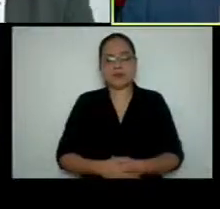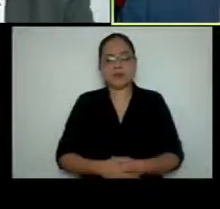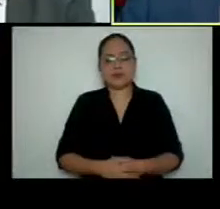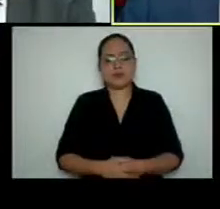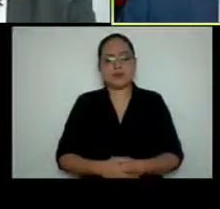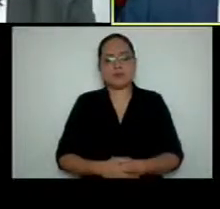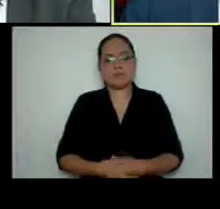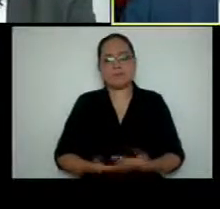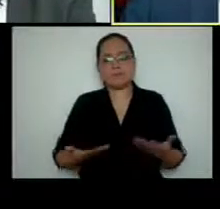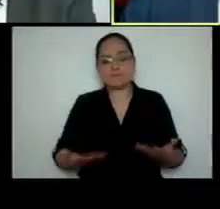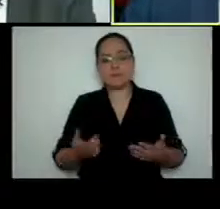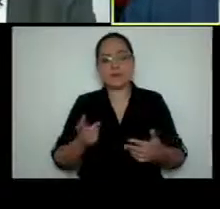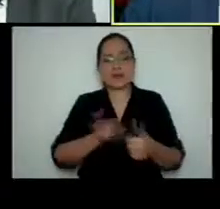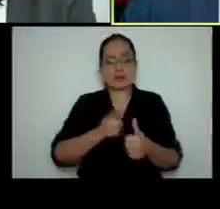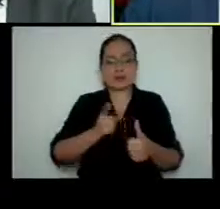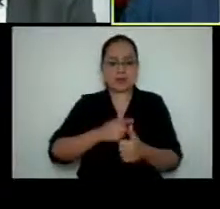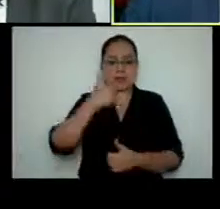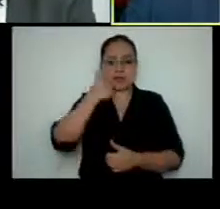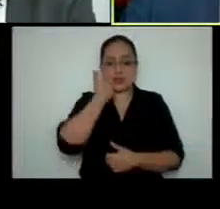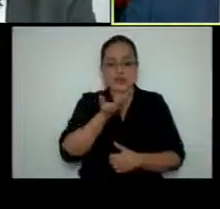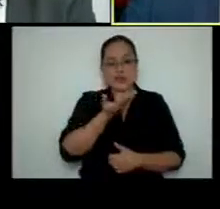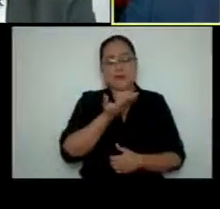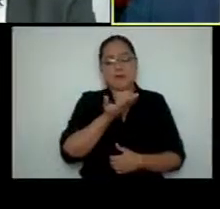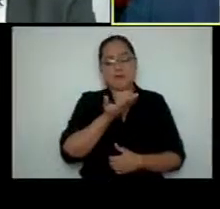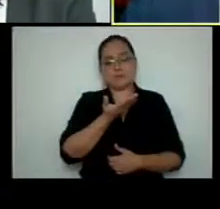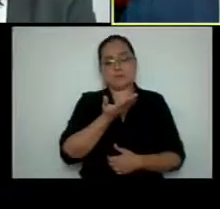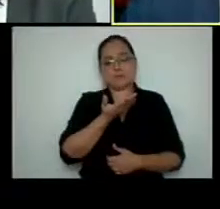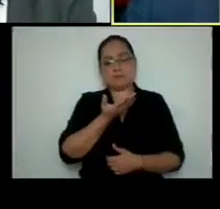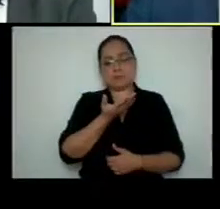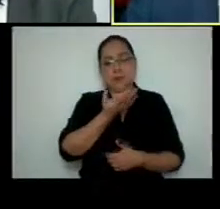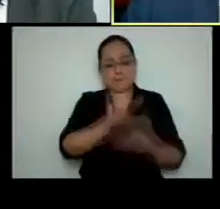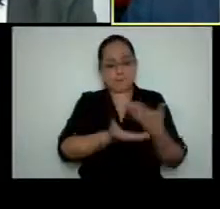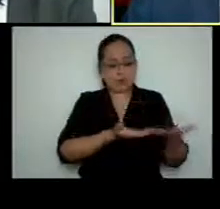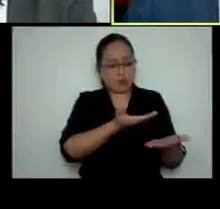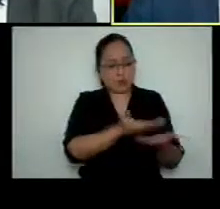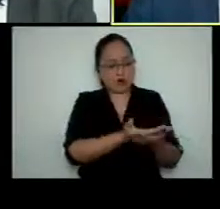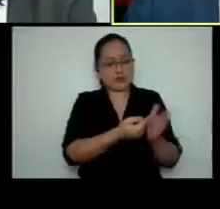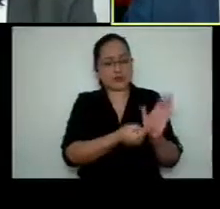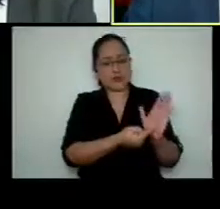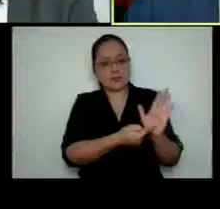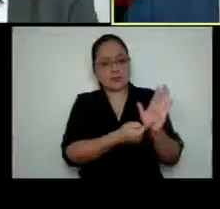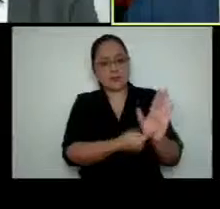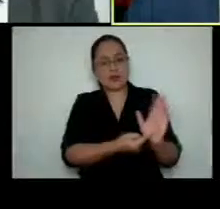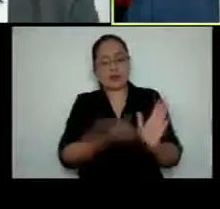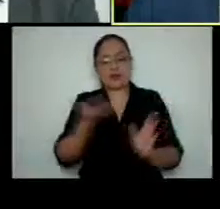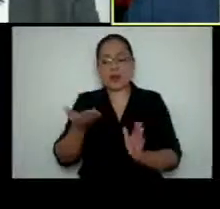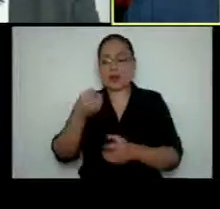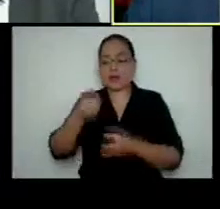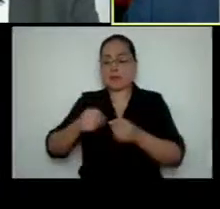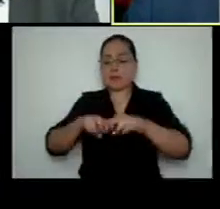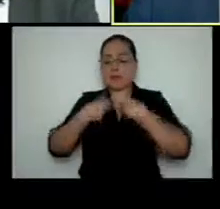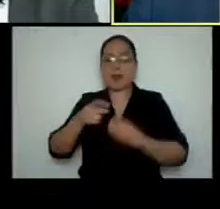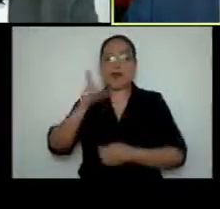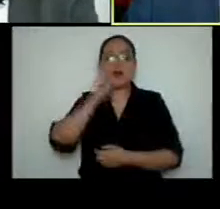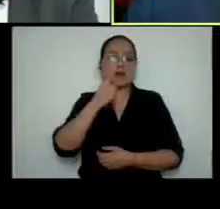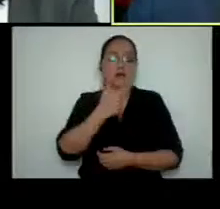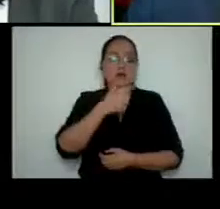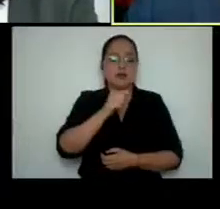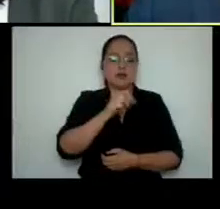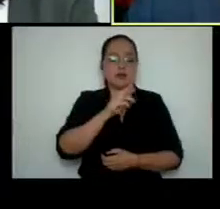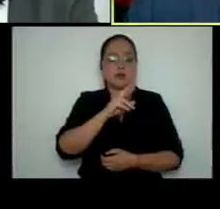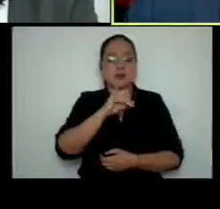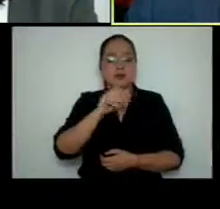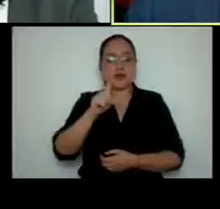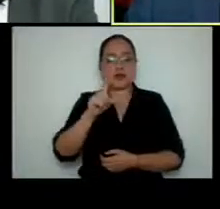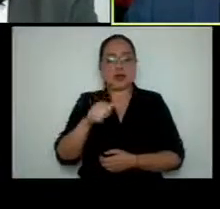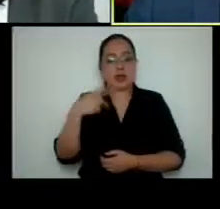Me gustaría primero reconocer la propuesta que nos pone a consideración la magistrada Gabriela Villafuerte. Me parece